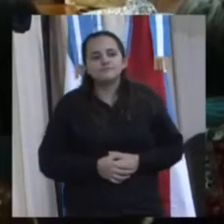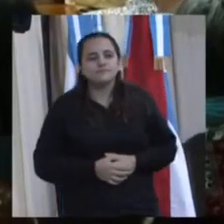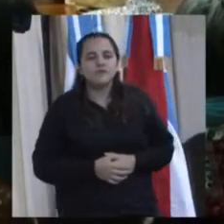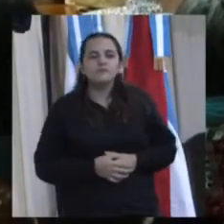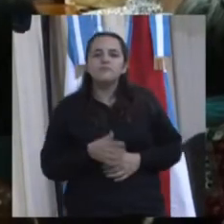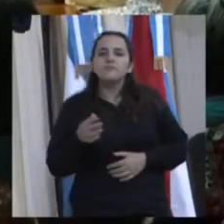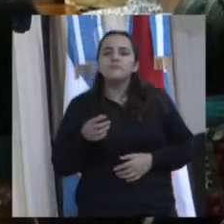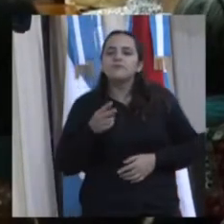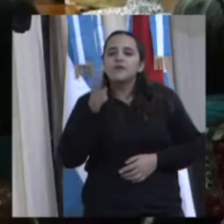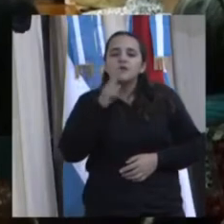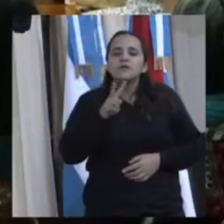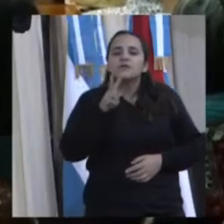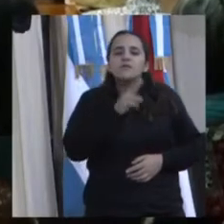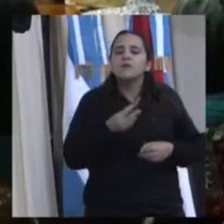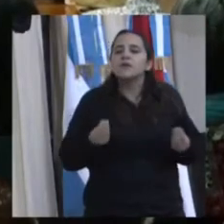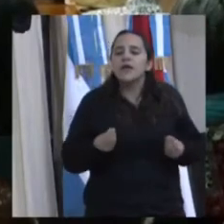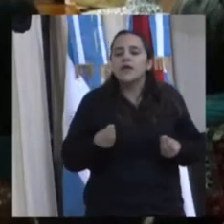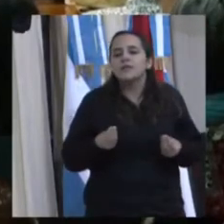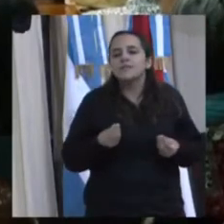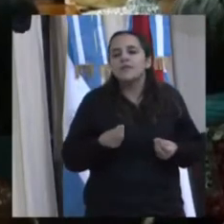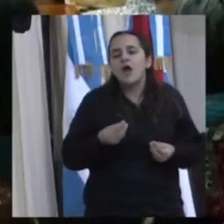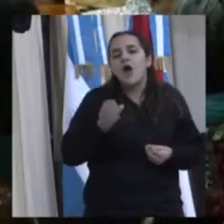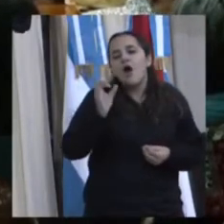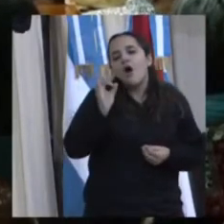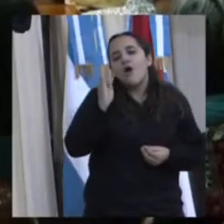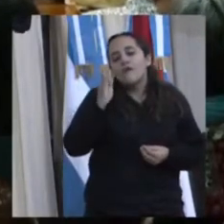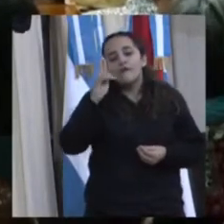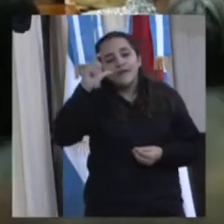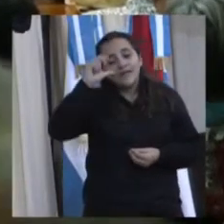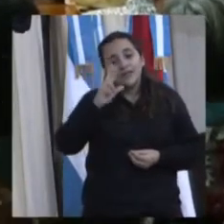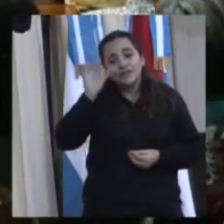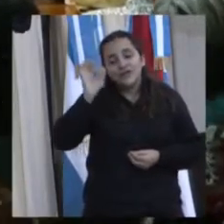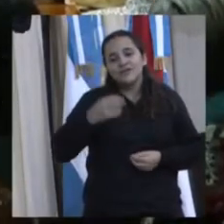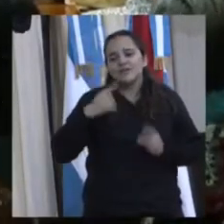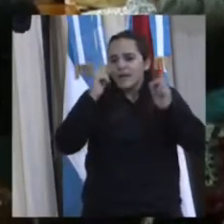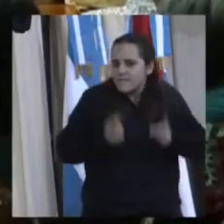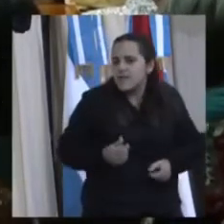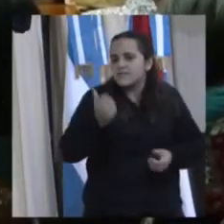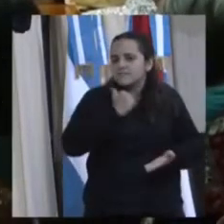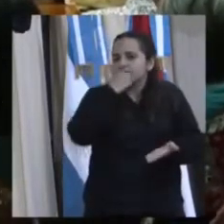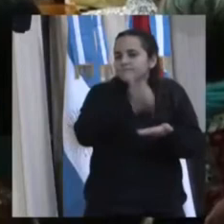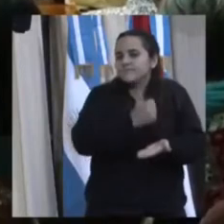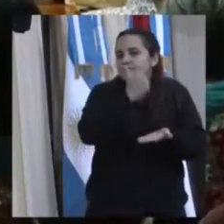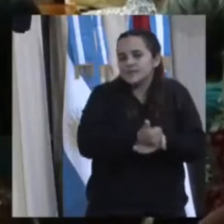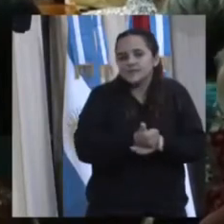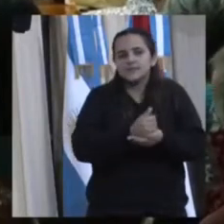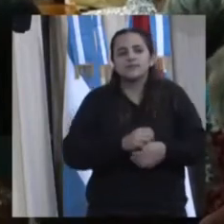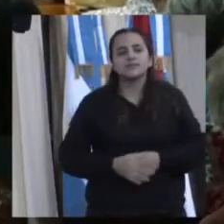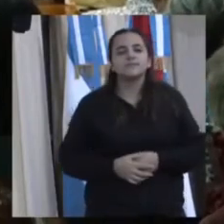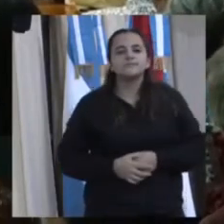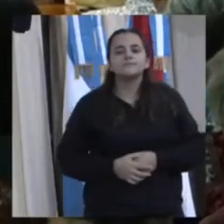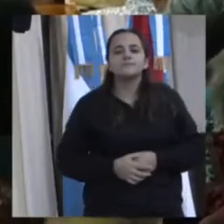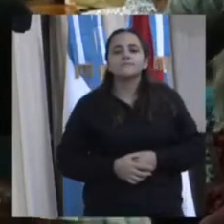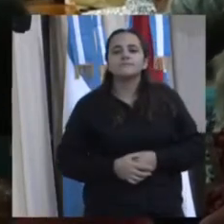nos encontramos con la prensa obrera, que también dijo presente en 1918 y puso una palabra respecto a